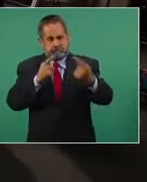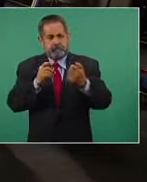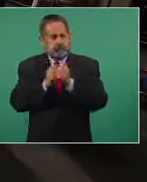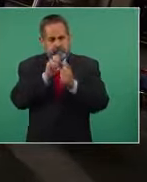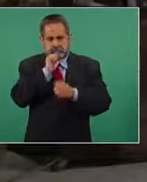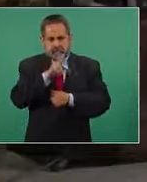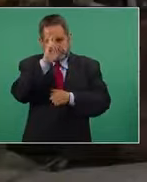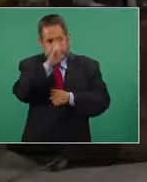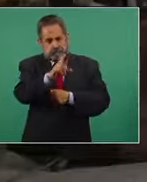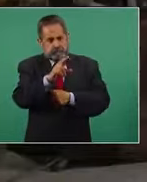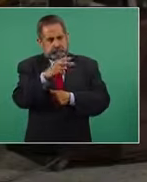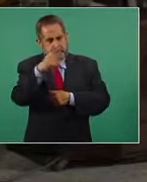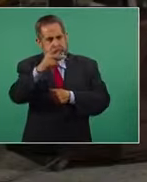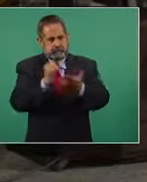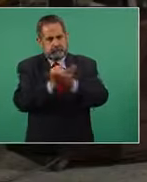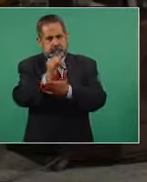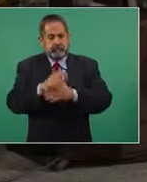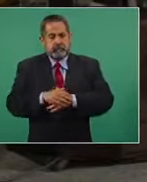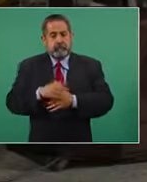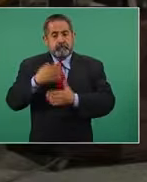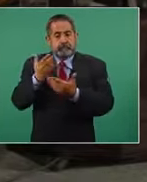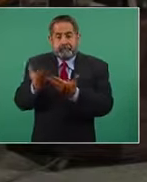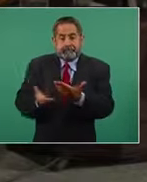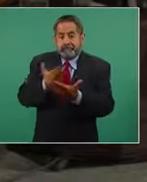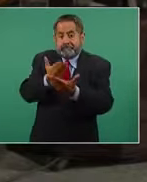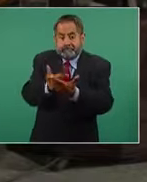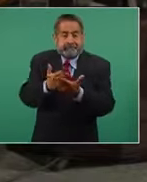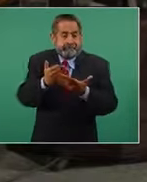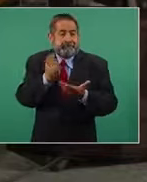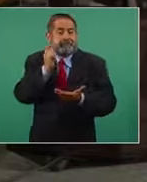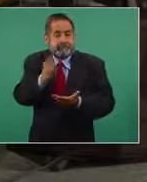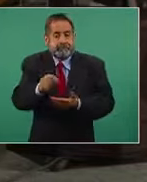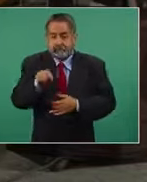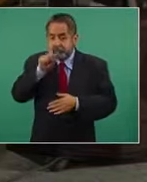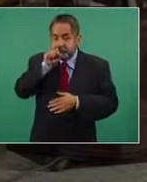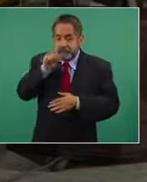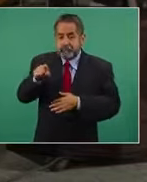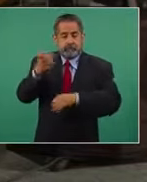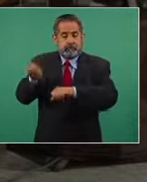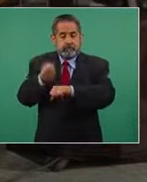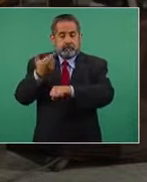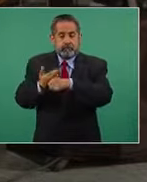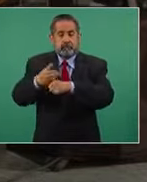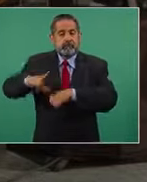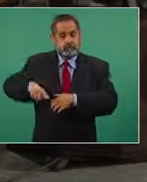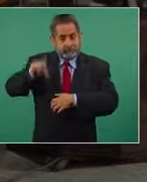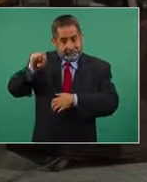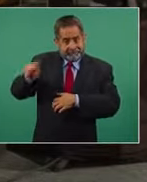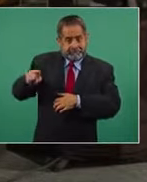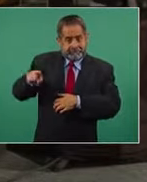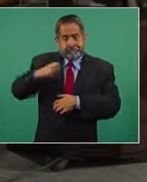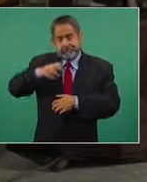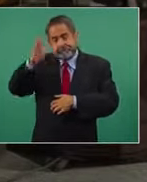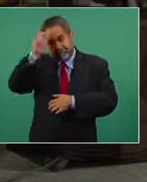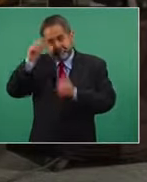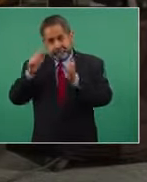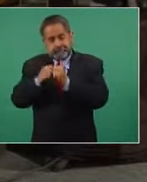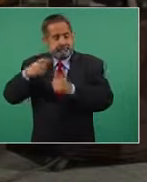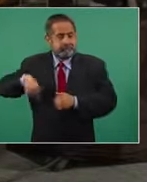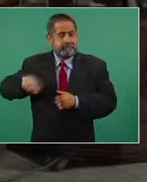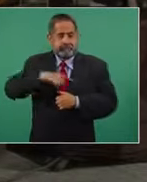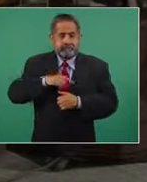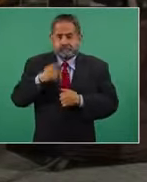su posición. El planteamiento sigue siendo que incluso el secretario de gobierno estuvo de acuerdo también con